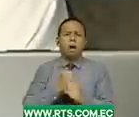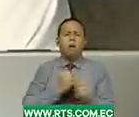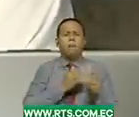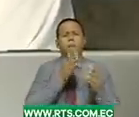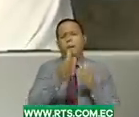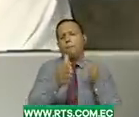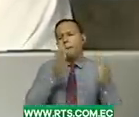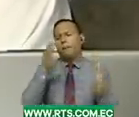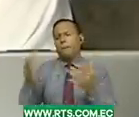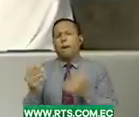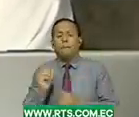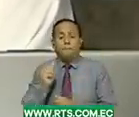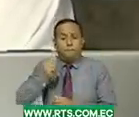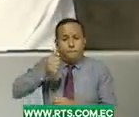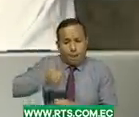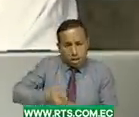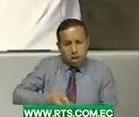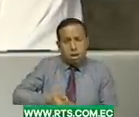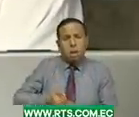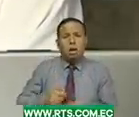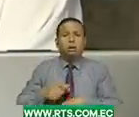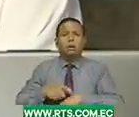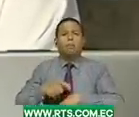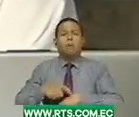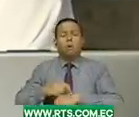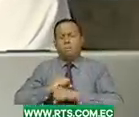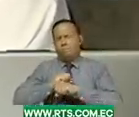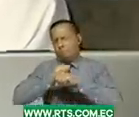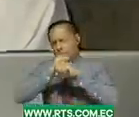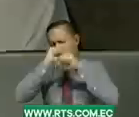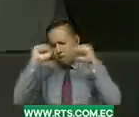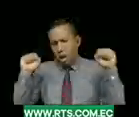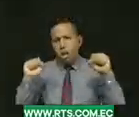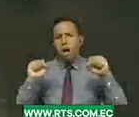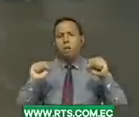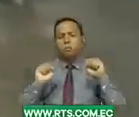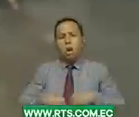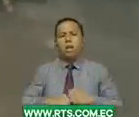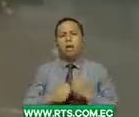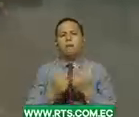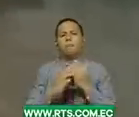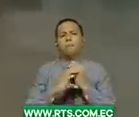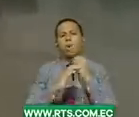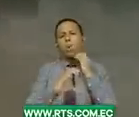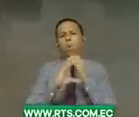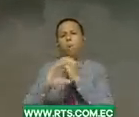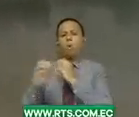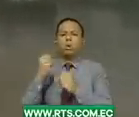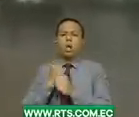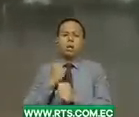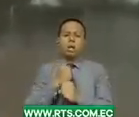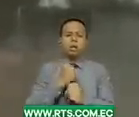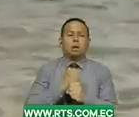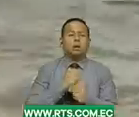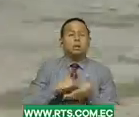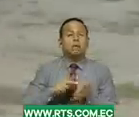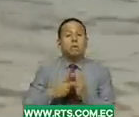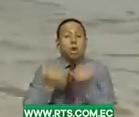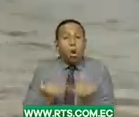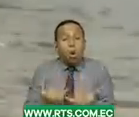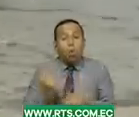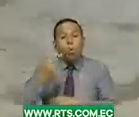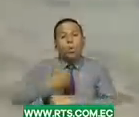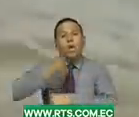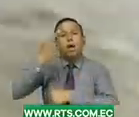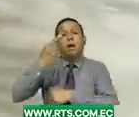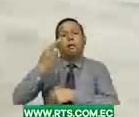a partir del día de mañana, desde primeras horas de la madrugada. Entonces, esta sería la última noche de